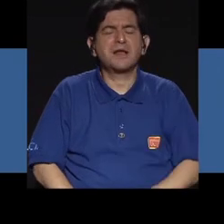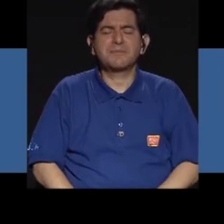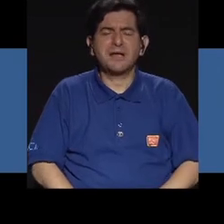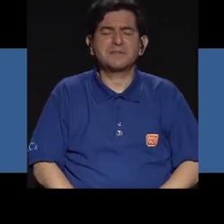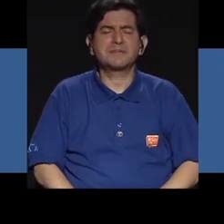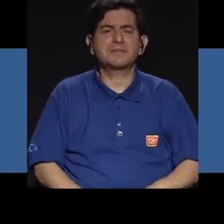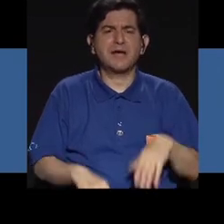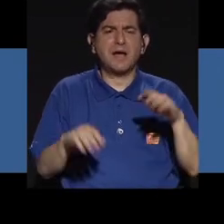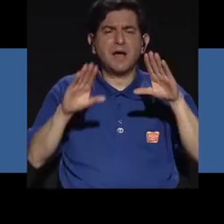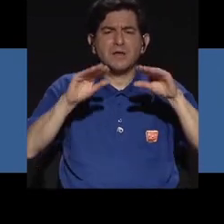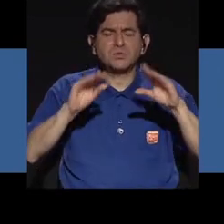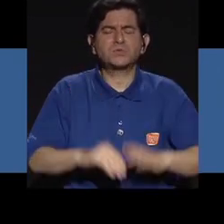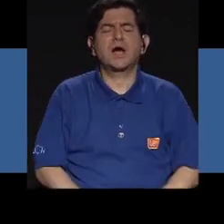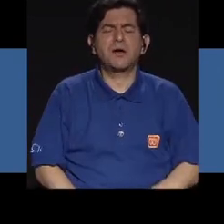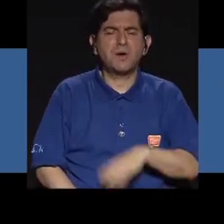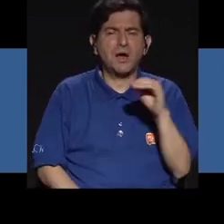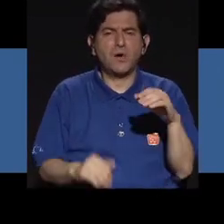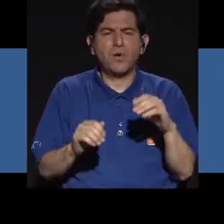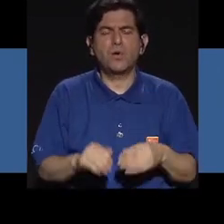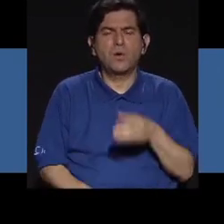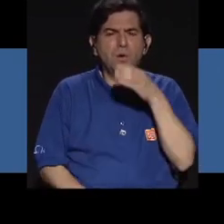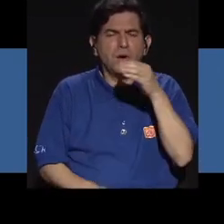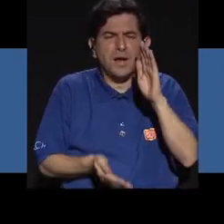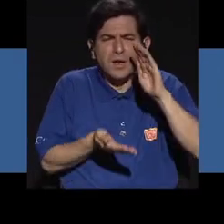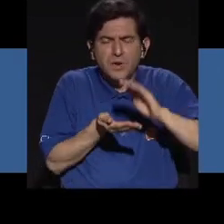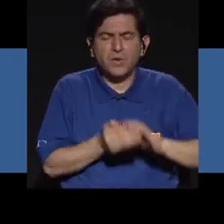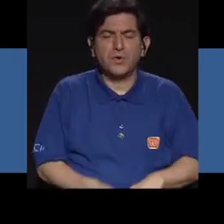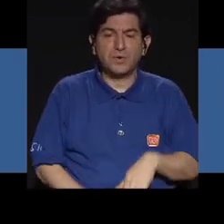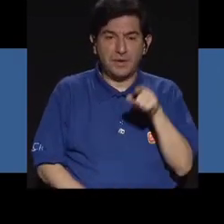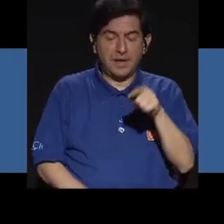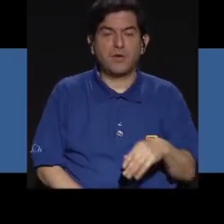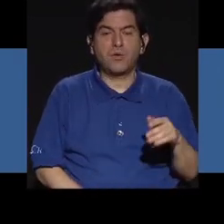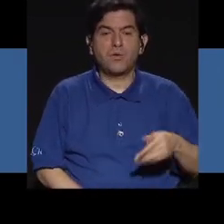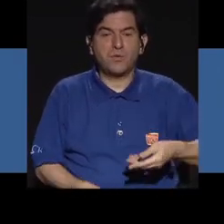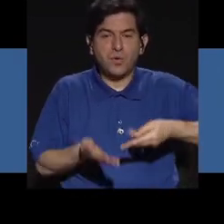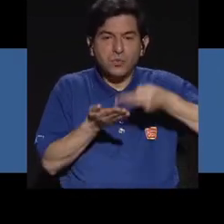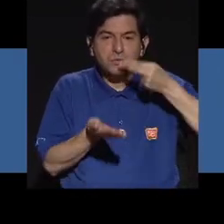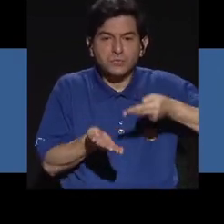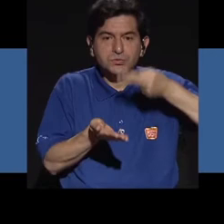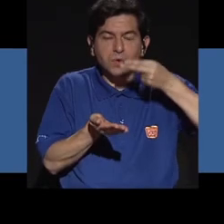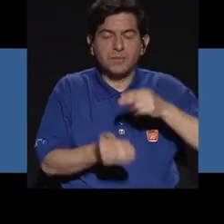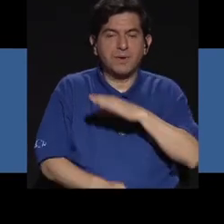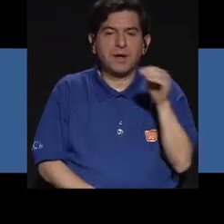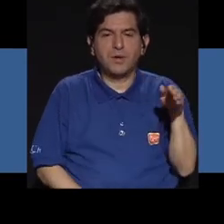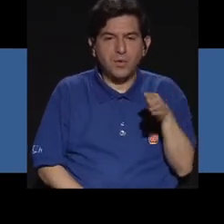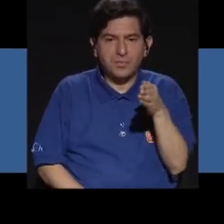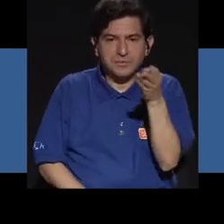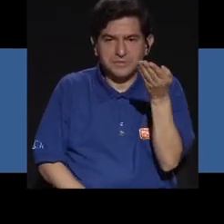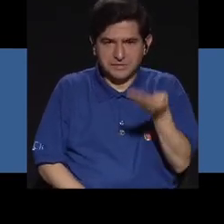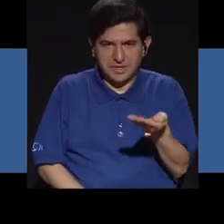siguiente, debe mantener una dieta blanda y tibia, como sopa, crema, puré o pescado.